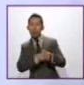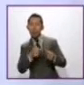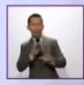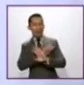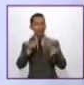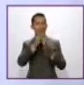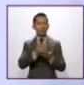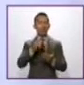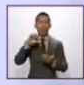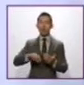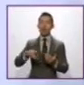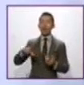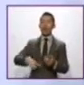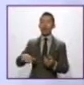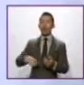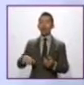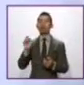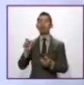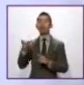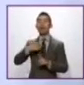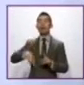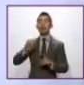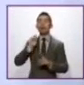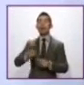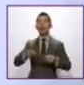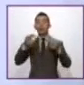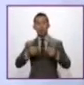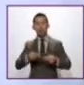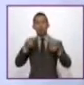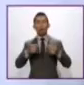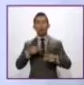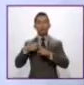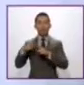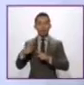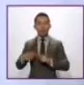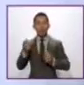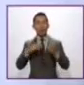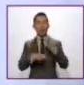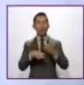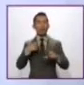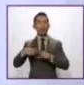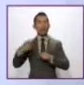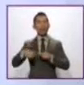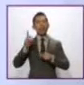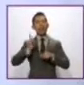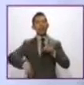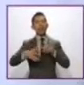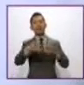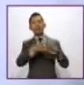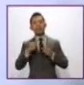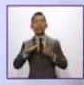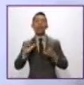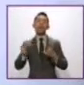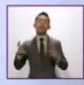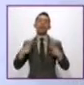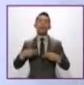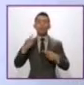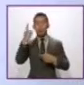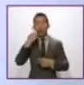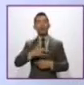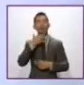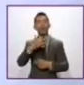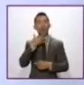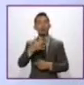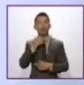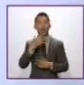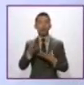el gobierno se ha dedicado a dar concesiones, a privatizar muchas cosas que se prestan a actos de corrupción, que se prestan